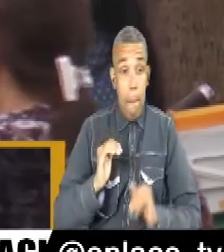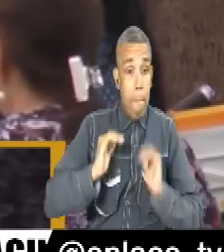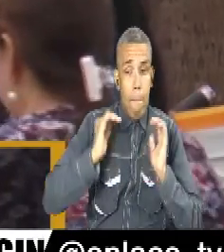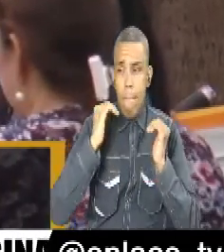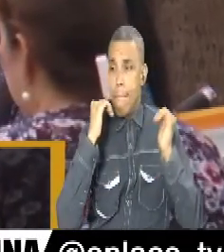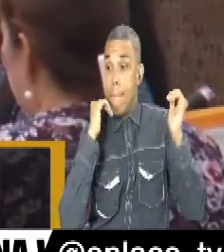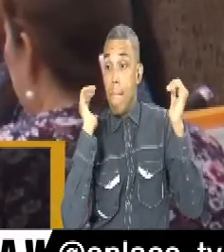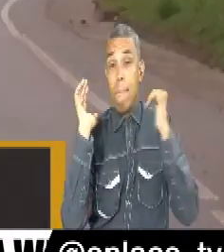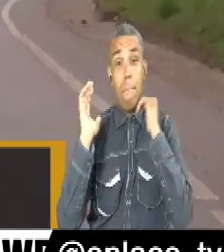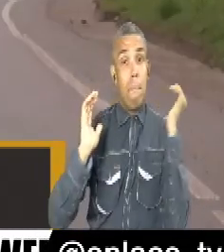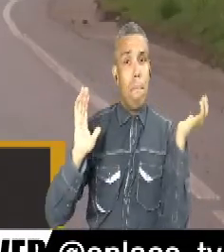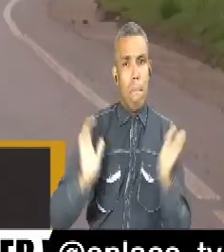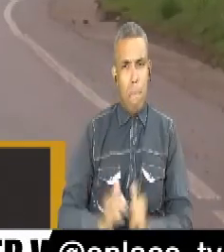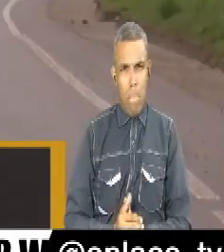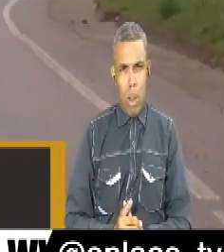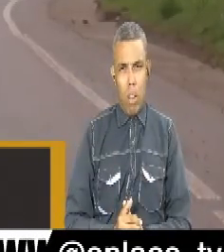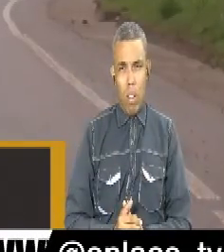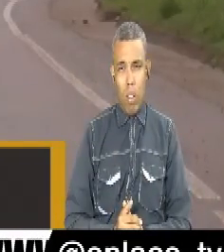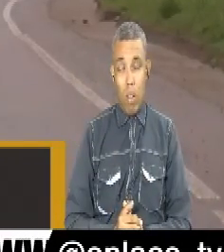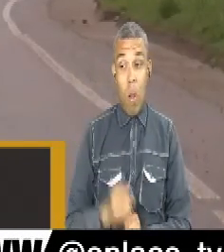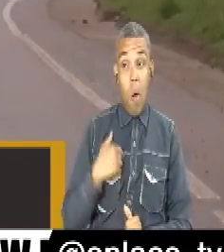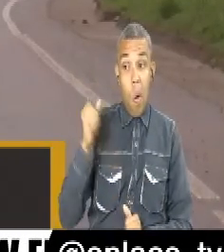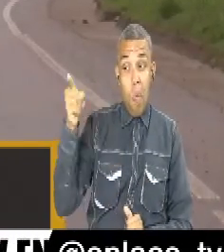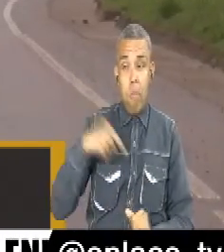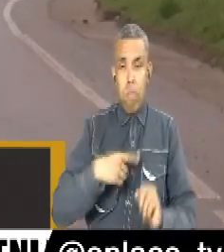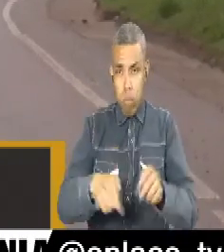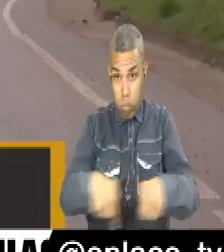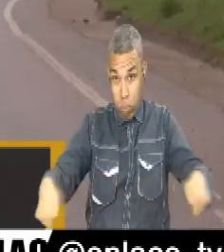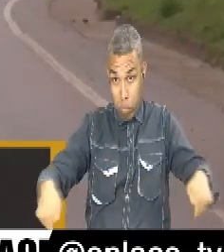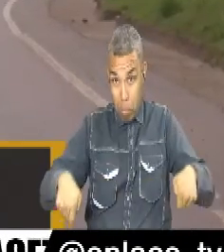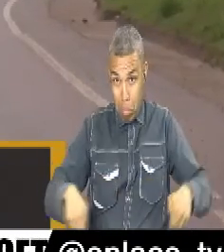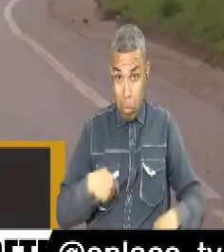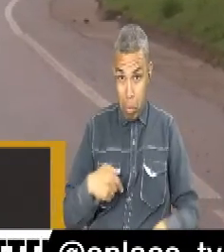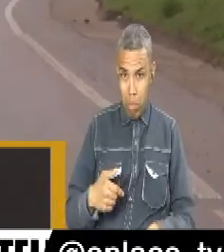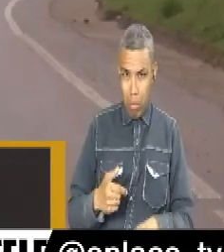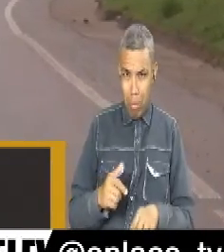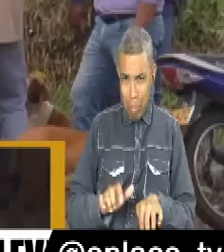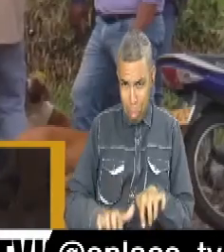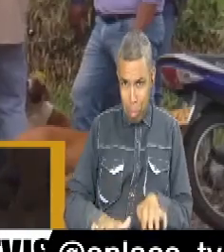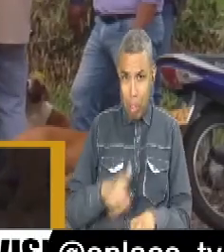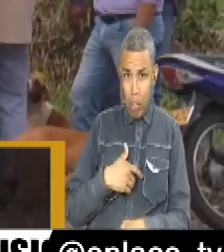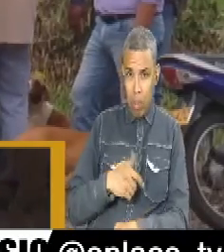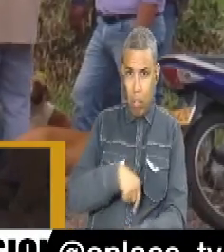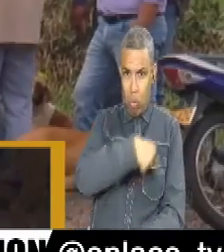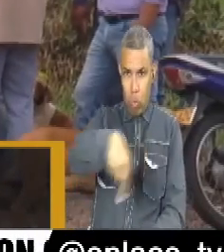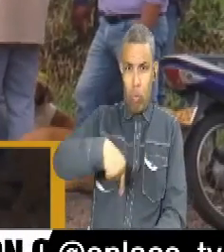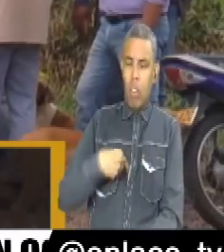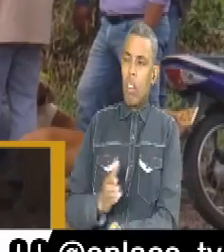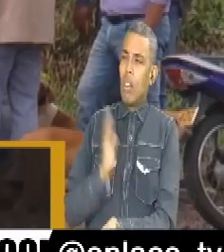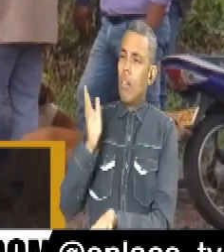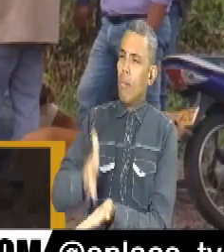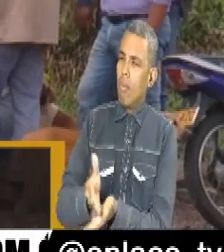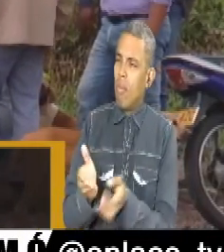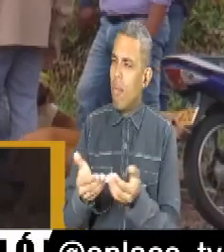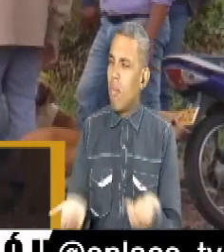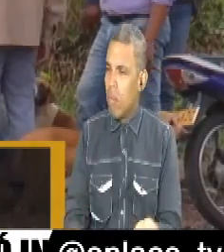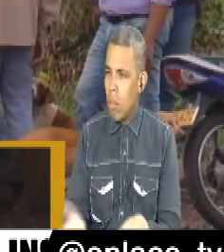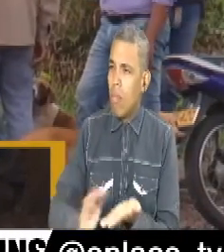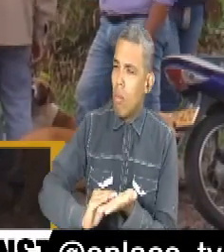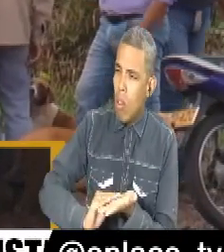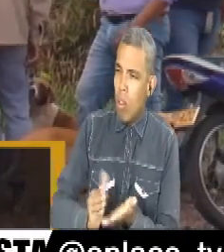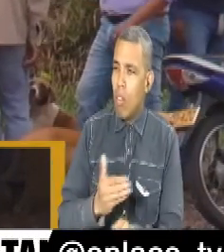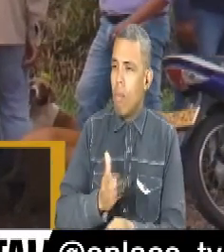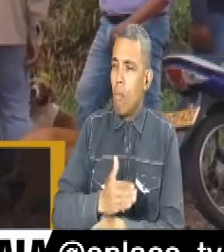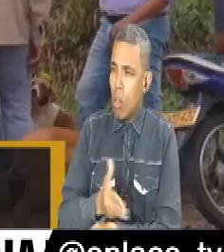responde porque dicen que no tiene voz ni voto para solucionar el conflicto, pero no hay ningún pronunciamiento, no